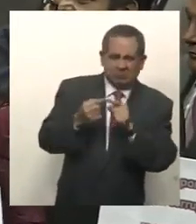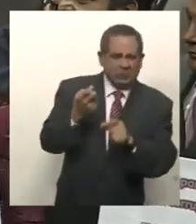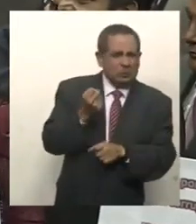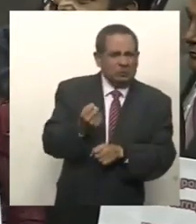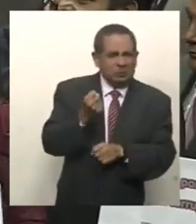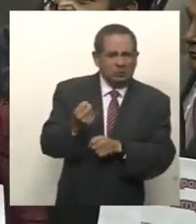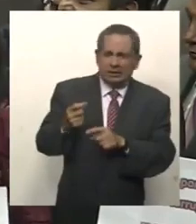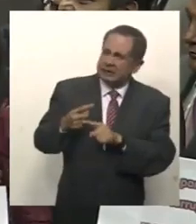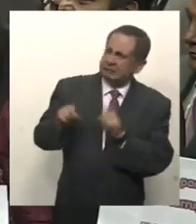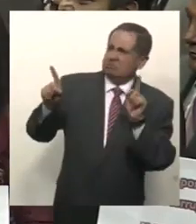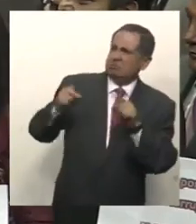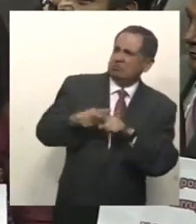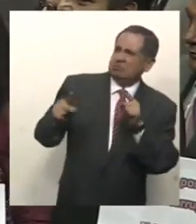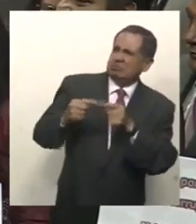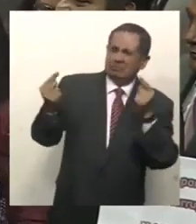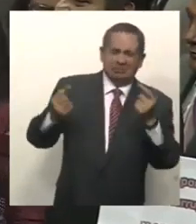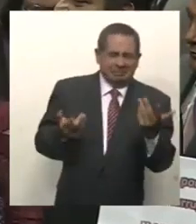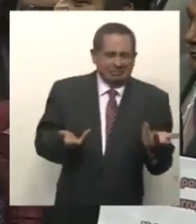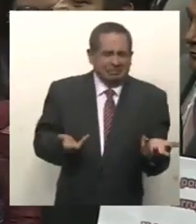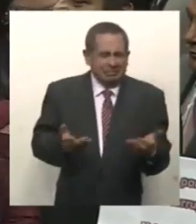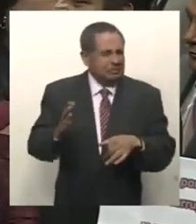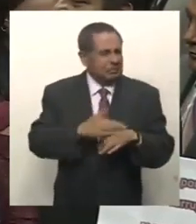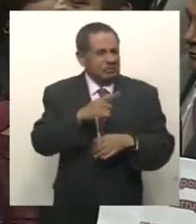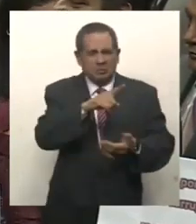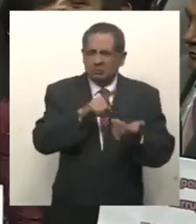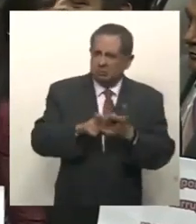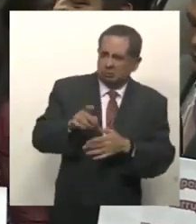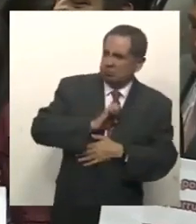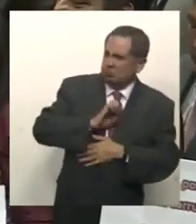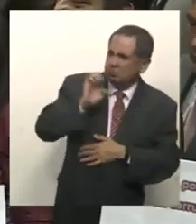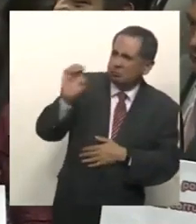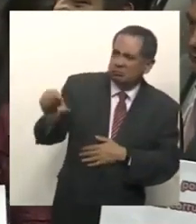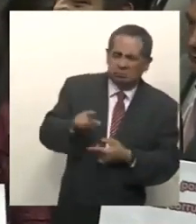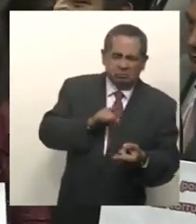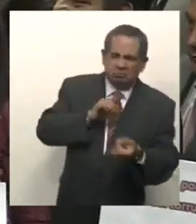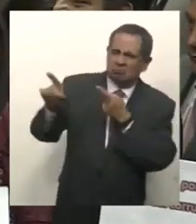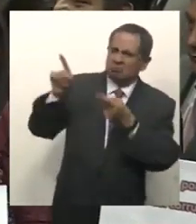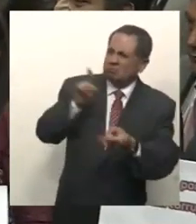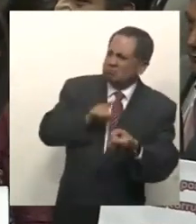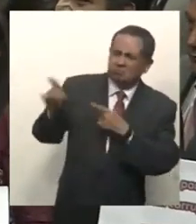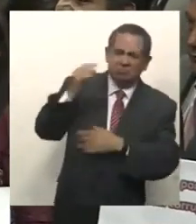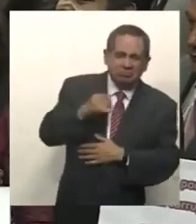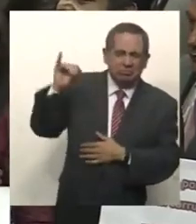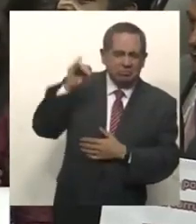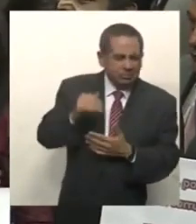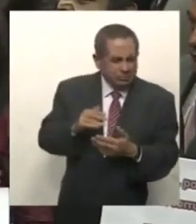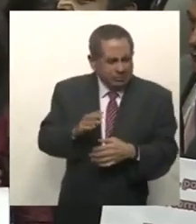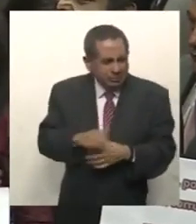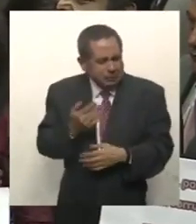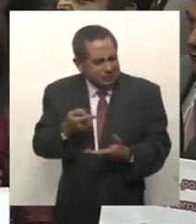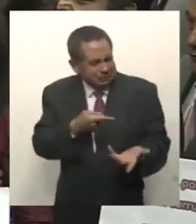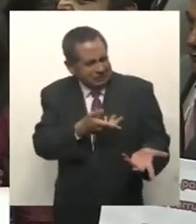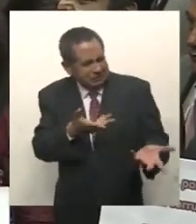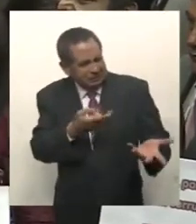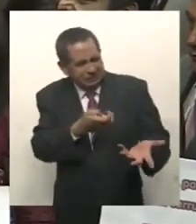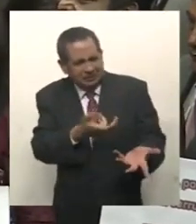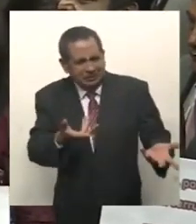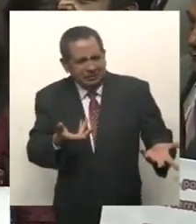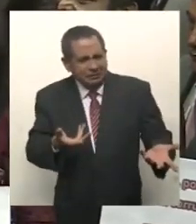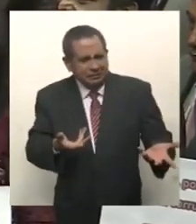¿Por qué privilegiar el discurso del odio, de la descalificación, de la ira?